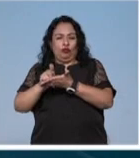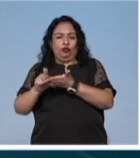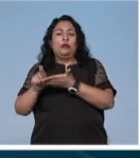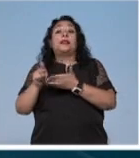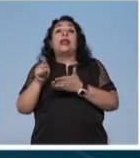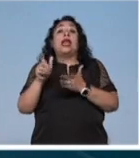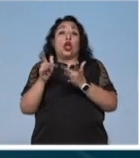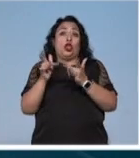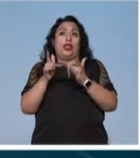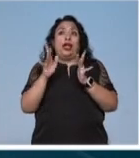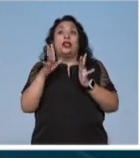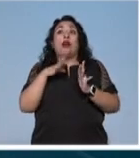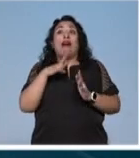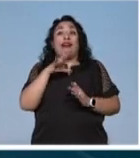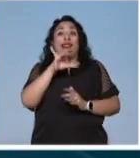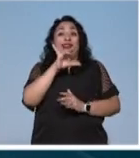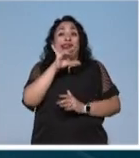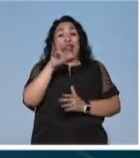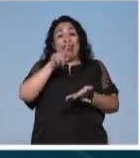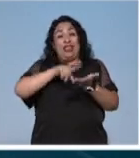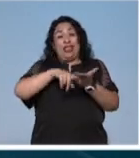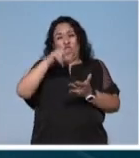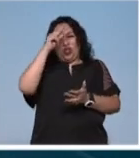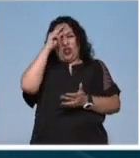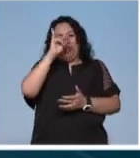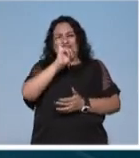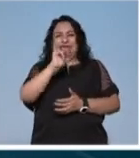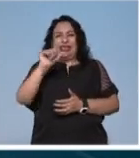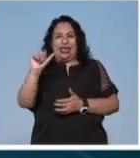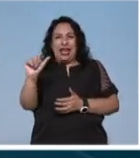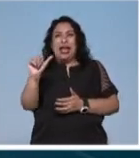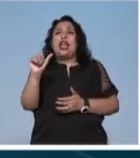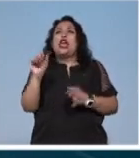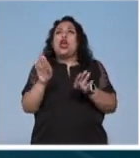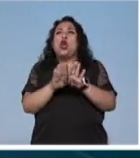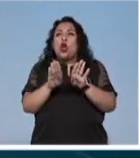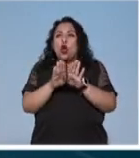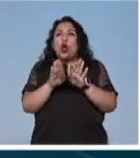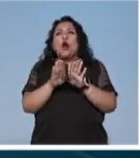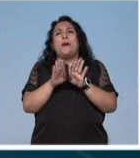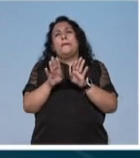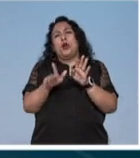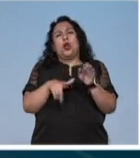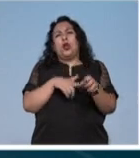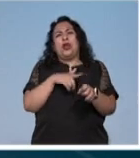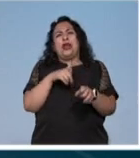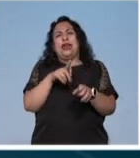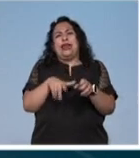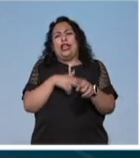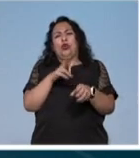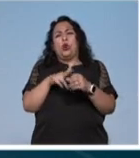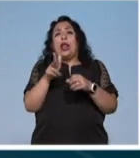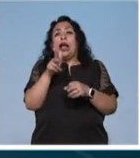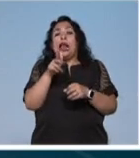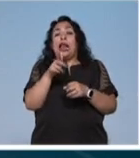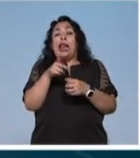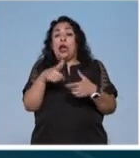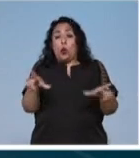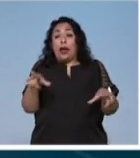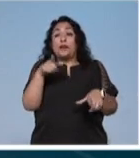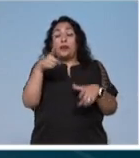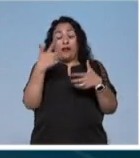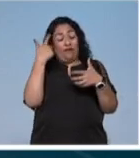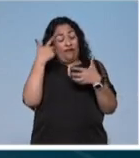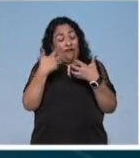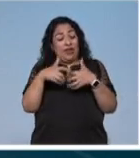tiene es que tiene una inteligencia detrás, inteligencia artificial por medio de lenguaje natural. Es el procesamiento de